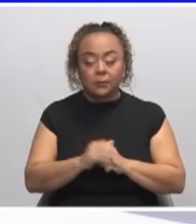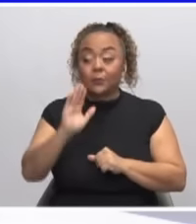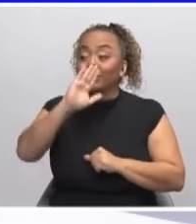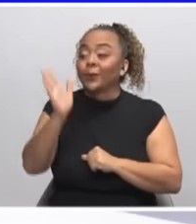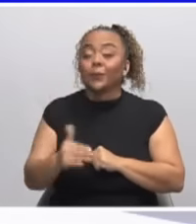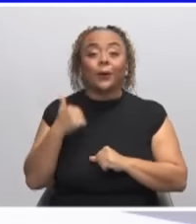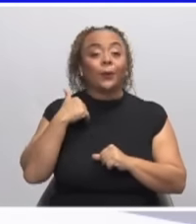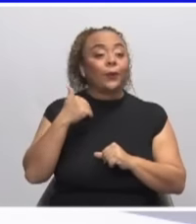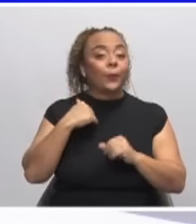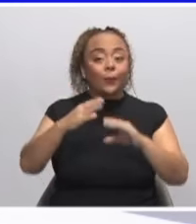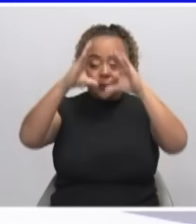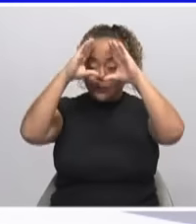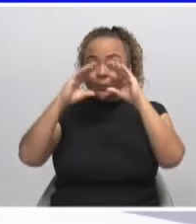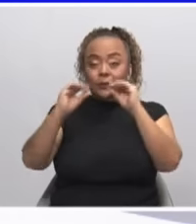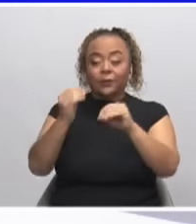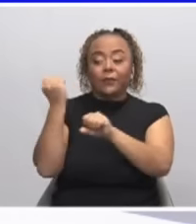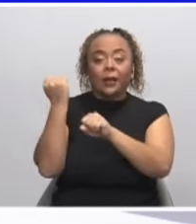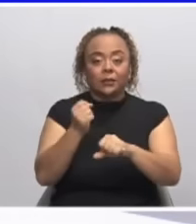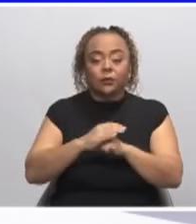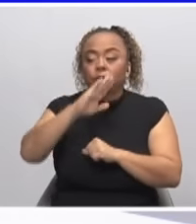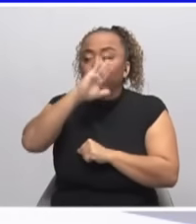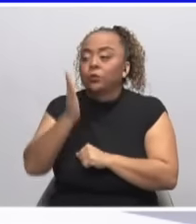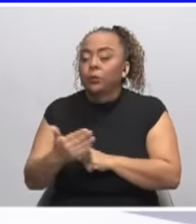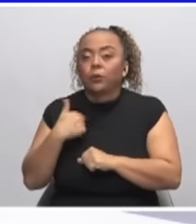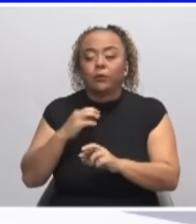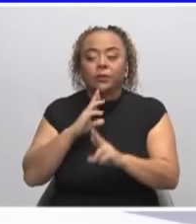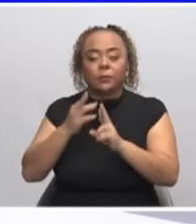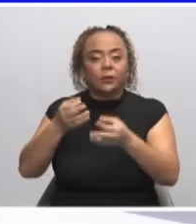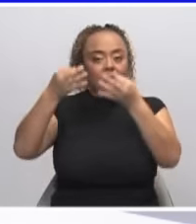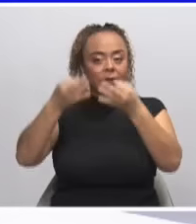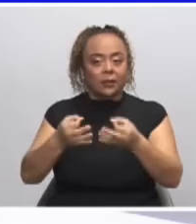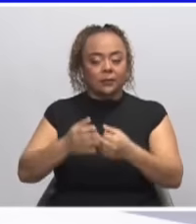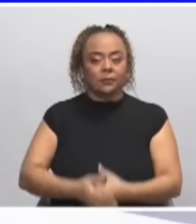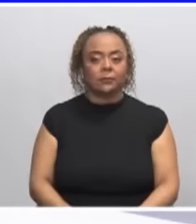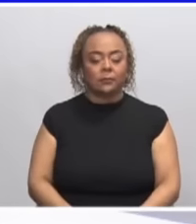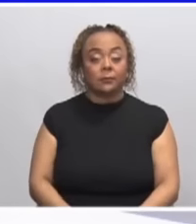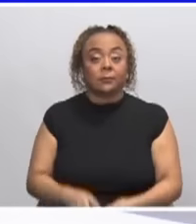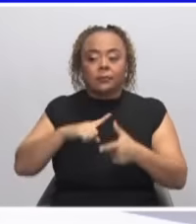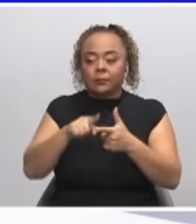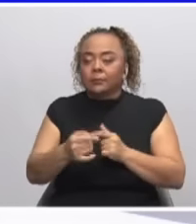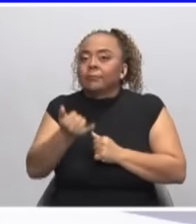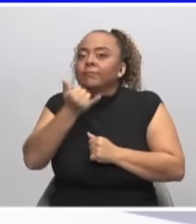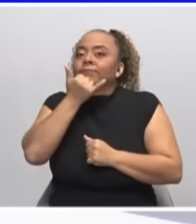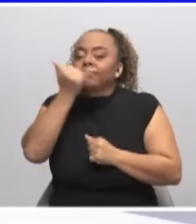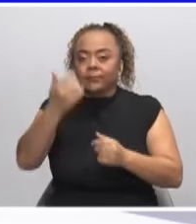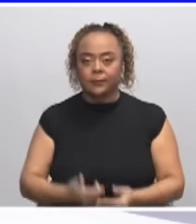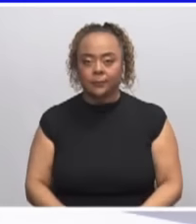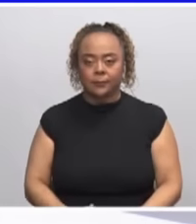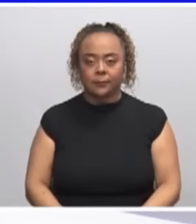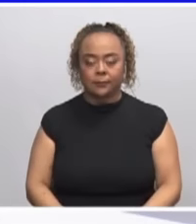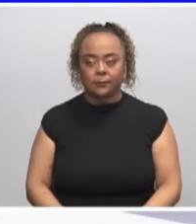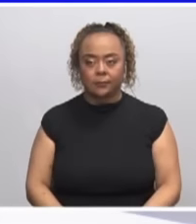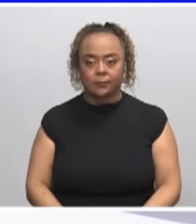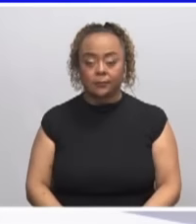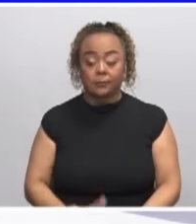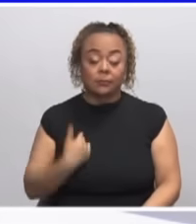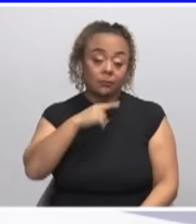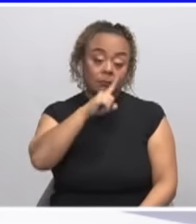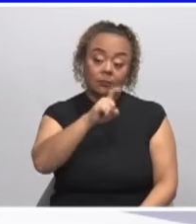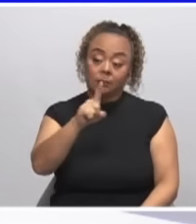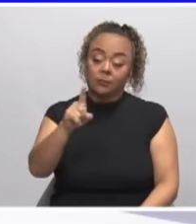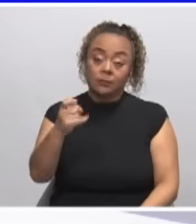hubo un comunicado a la federación de fútbol nunca hubo una respuesta oficial Entonces qué pasaba había preguntas